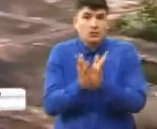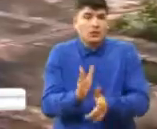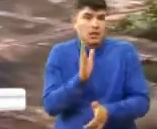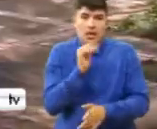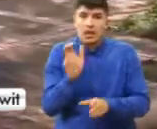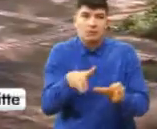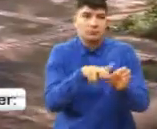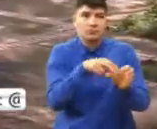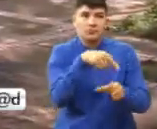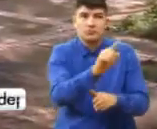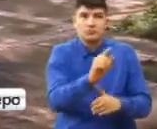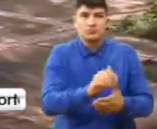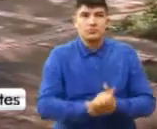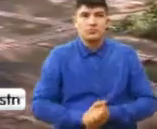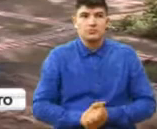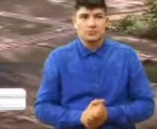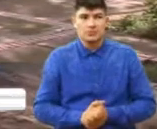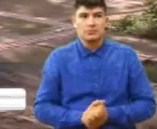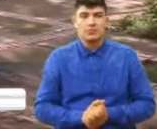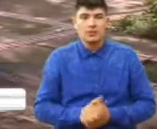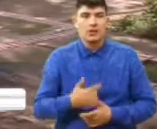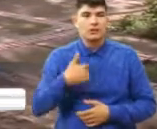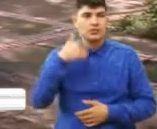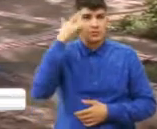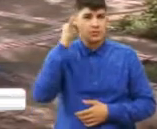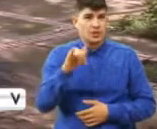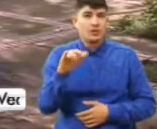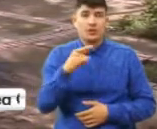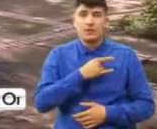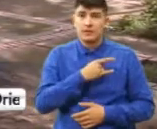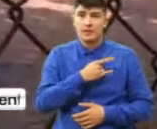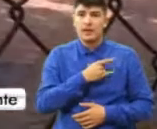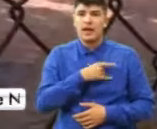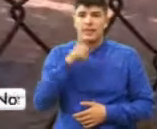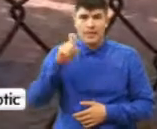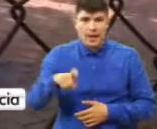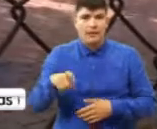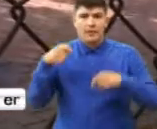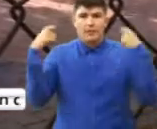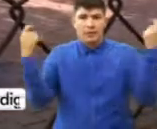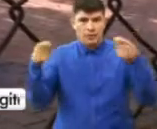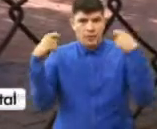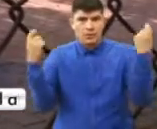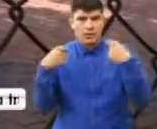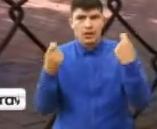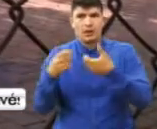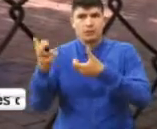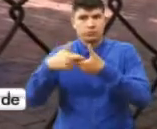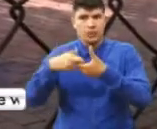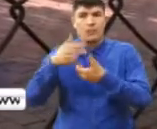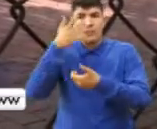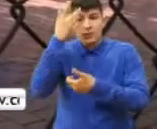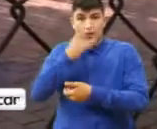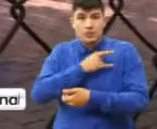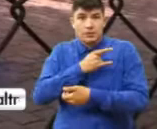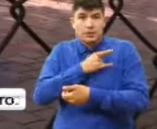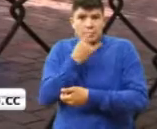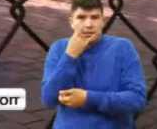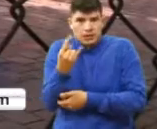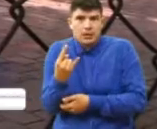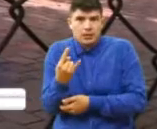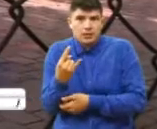cupo yo creo que la universidad debió promocionar esos cupos porque a ella le interesaba que los